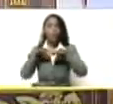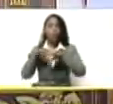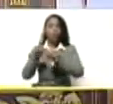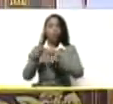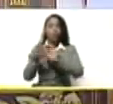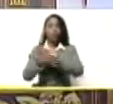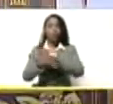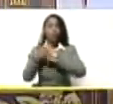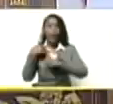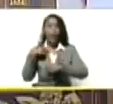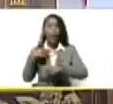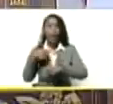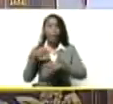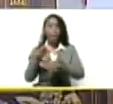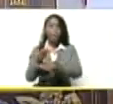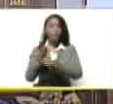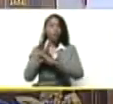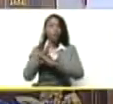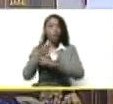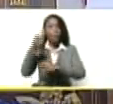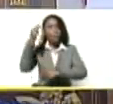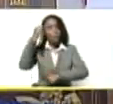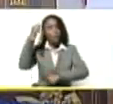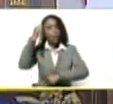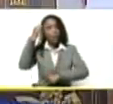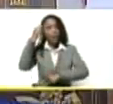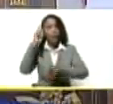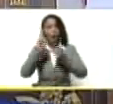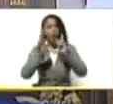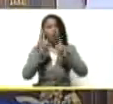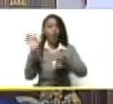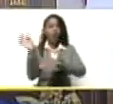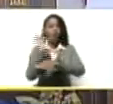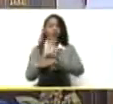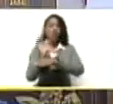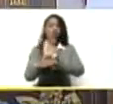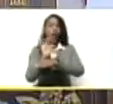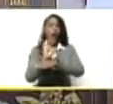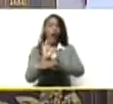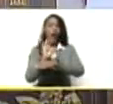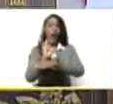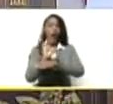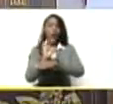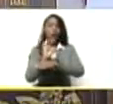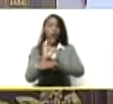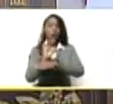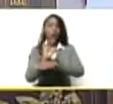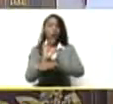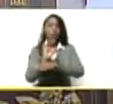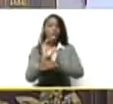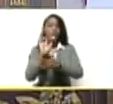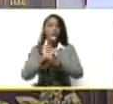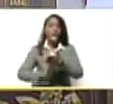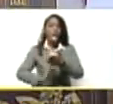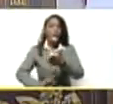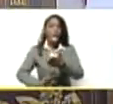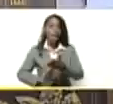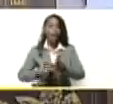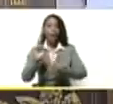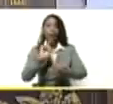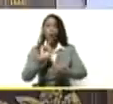tiene que ver con el financiamiento el apalancamiento necesario para que esa idea esa propuesta esas ganas de hacer país pueda hacerse realidad